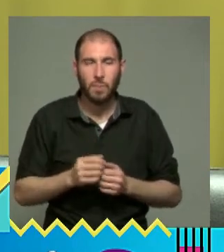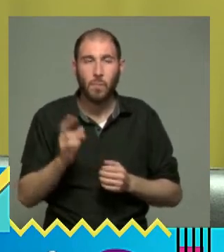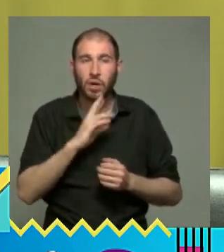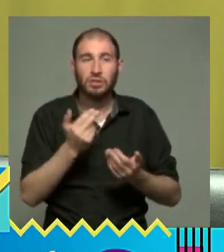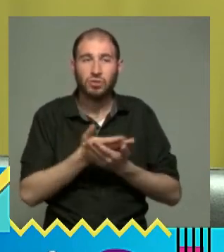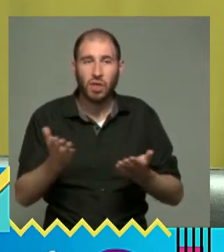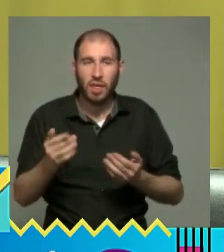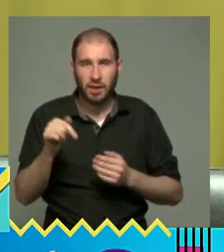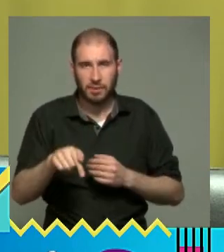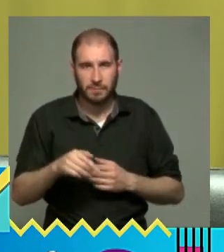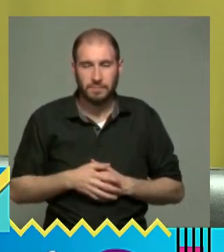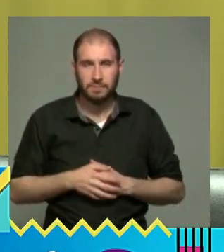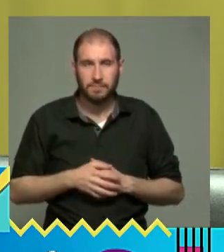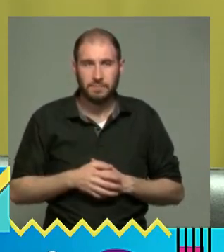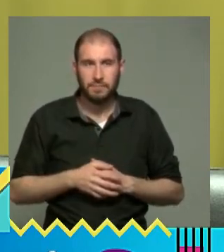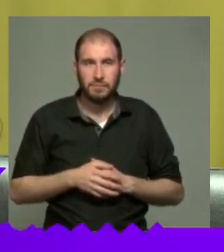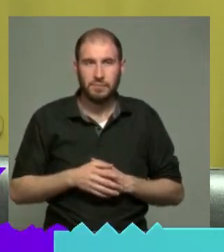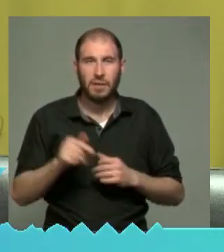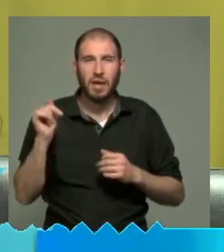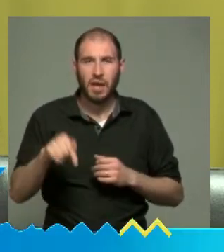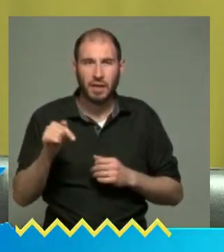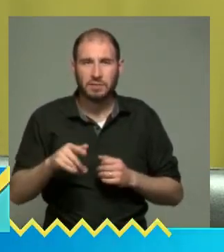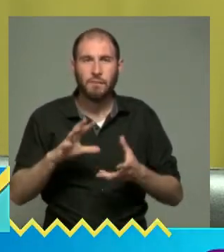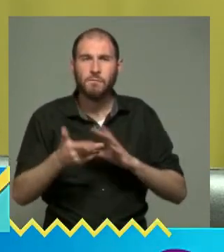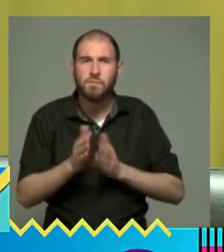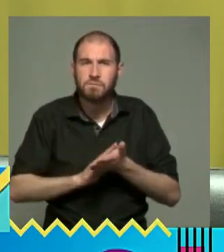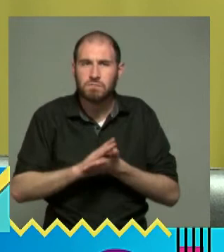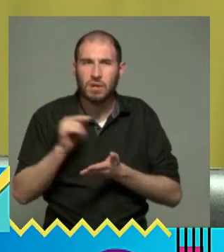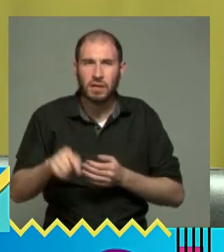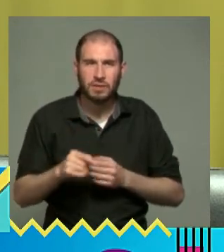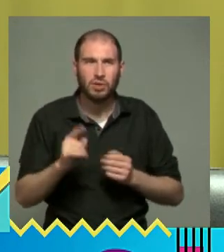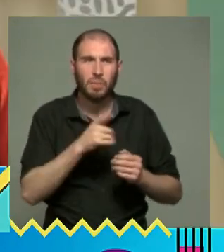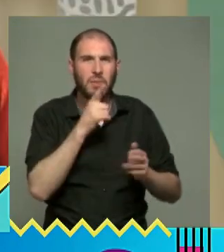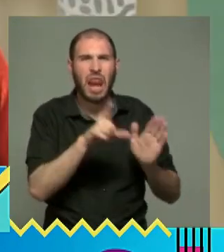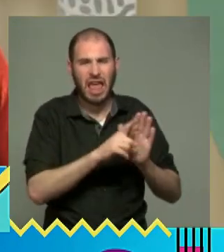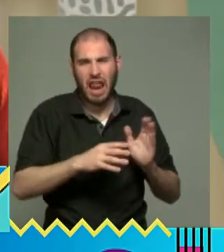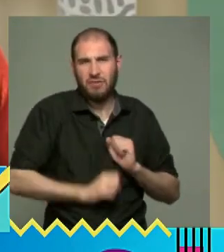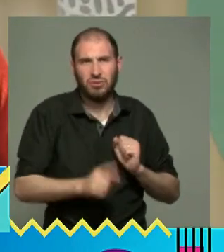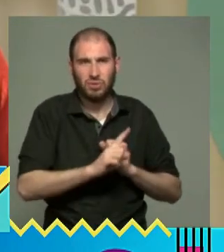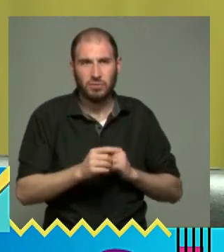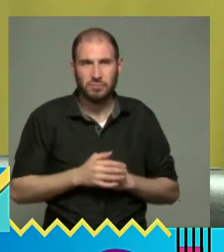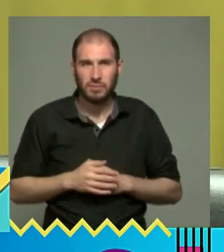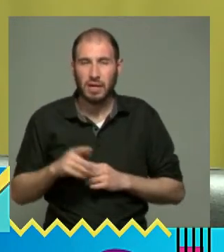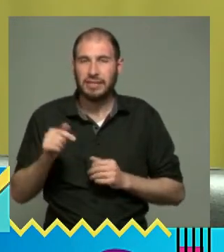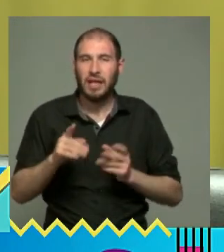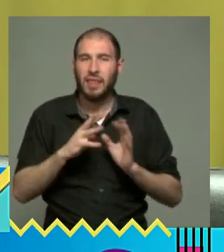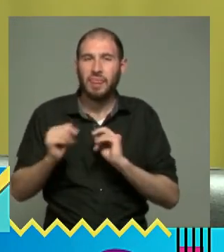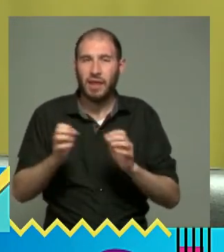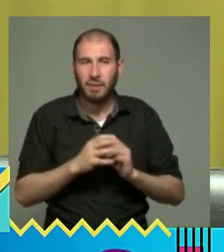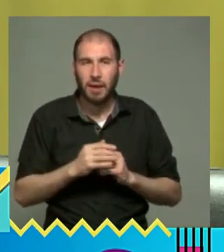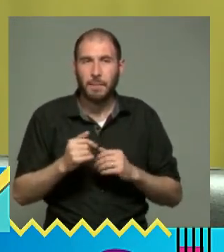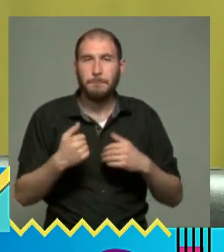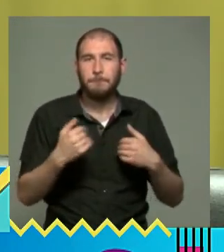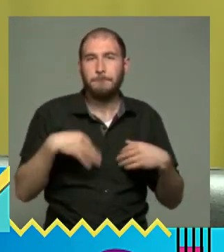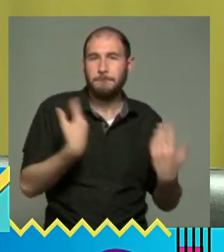en situación de vulnerabilidad. Ese es el camino. No es el camino a legalizar el aborto. No es el dilema que si soy pro